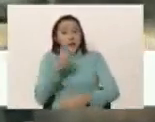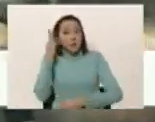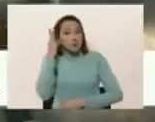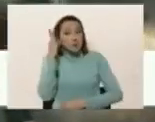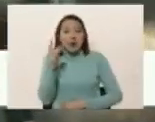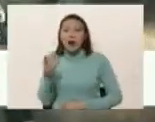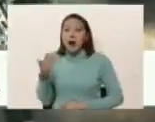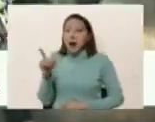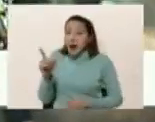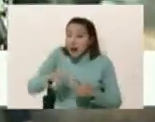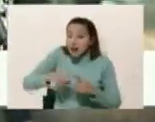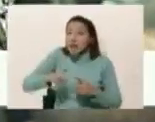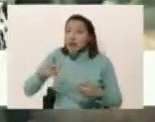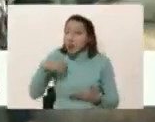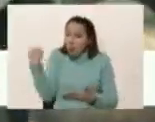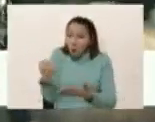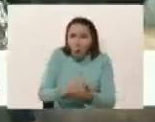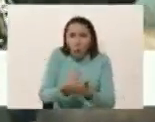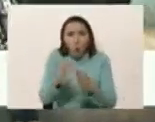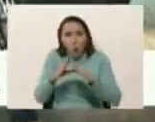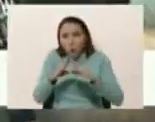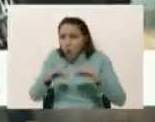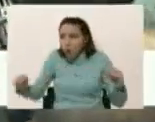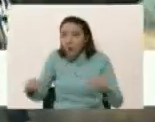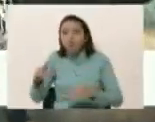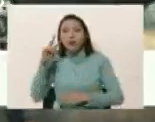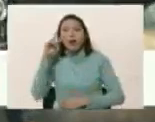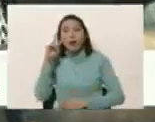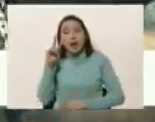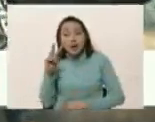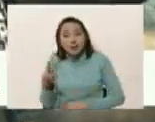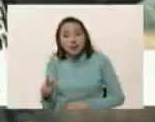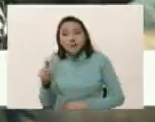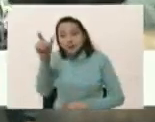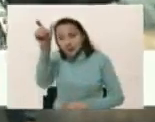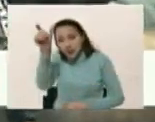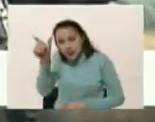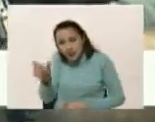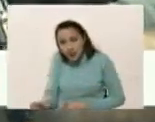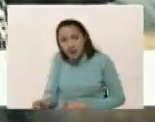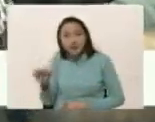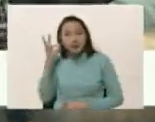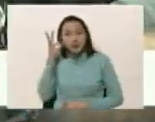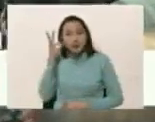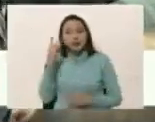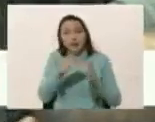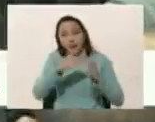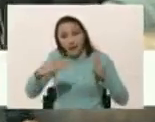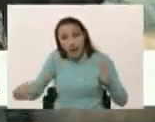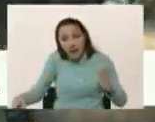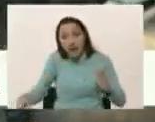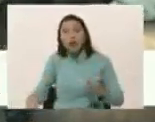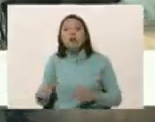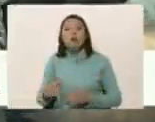quienes han peleado también por la visibilización en el ejercicio de nuestros derechos económicos sociales culturales